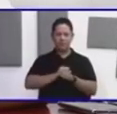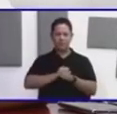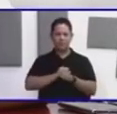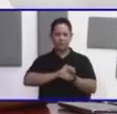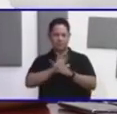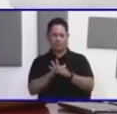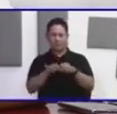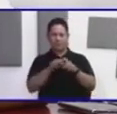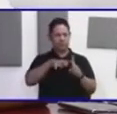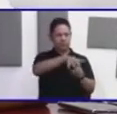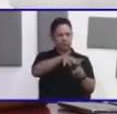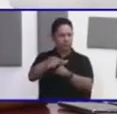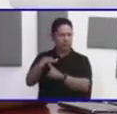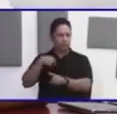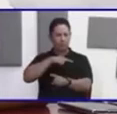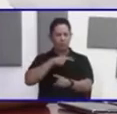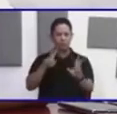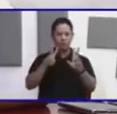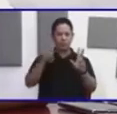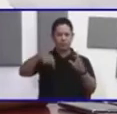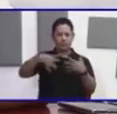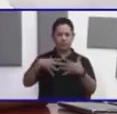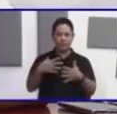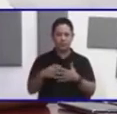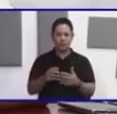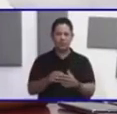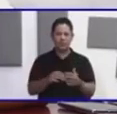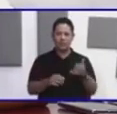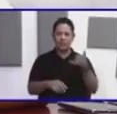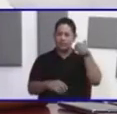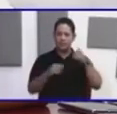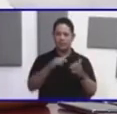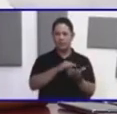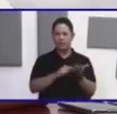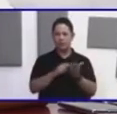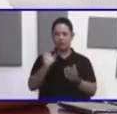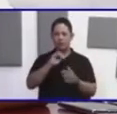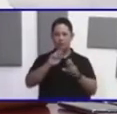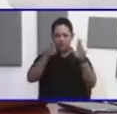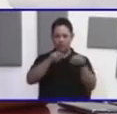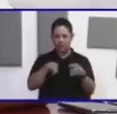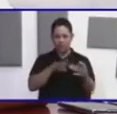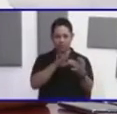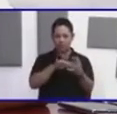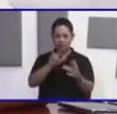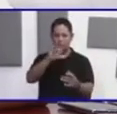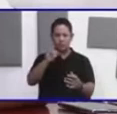Andrés, por teléfono, por internet, desesperados con la situación, buscando camas de